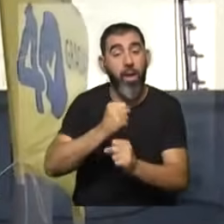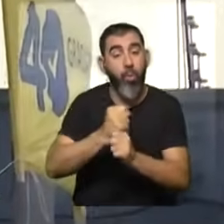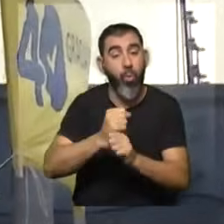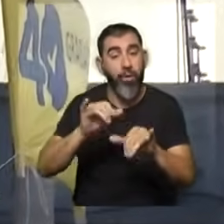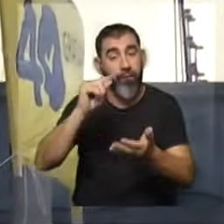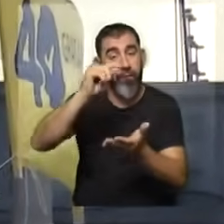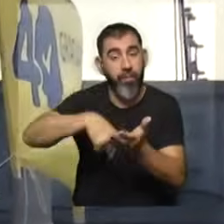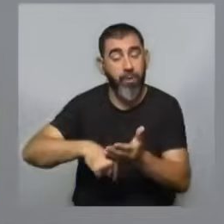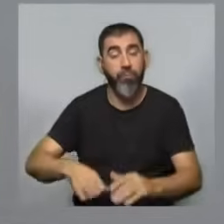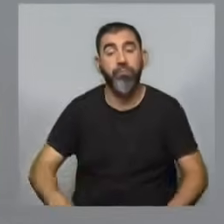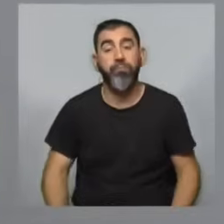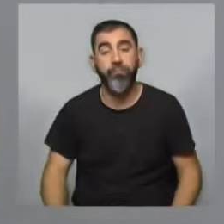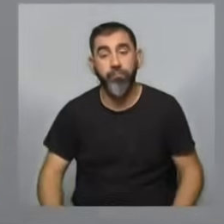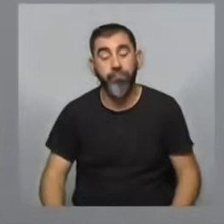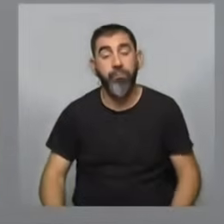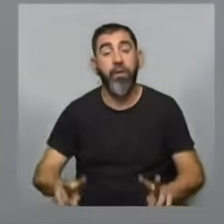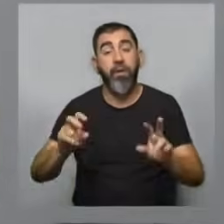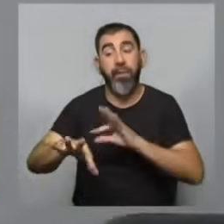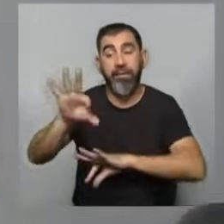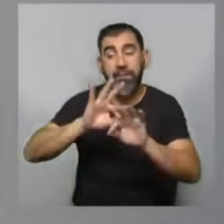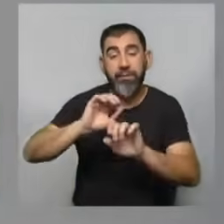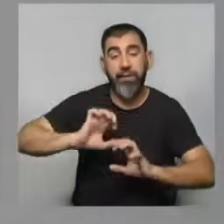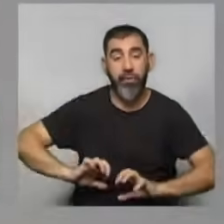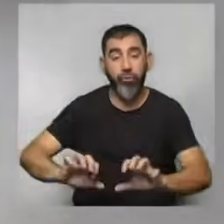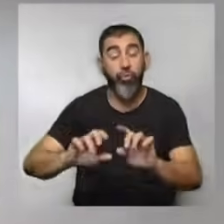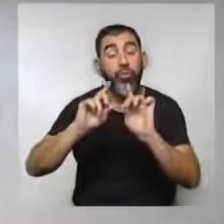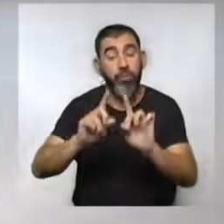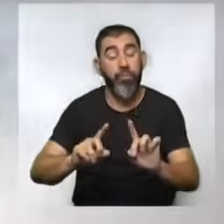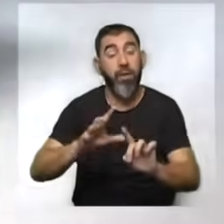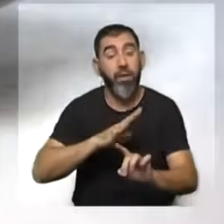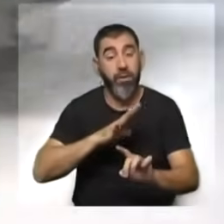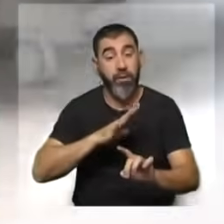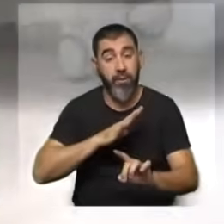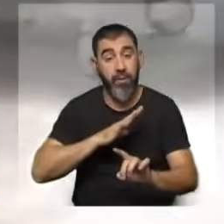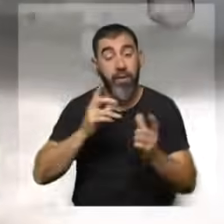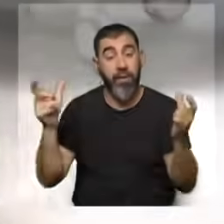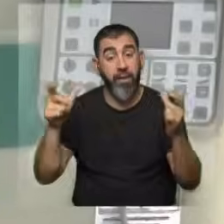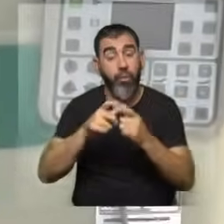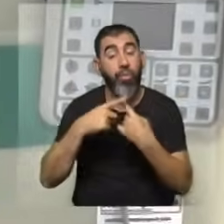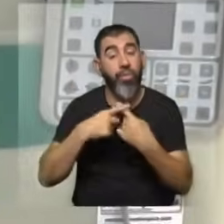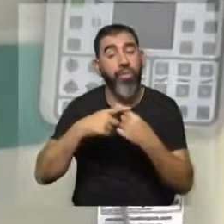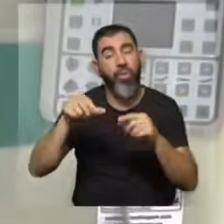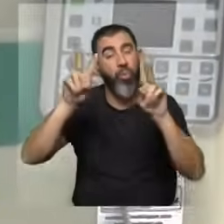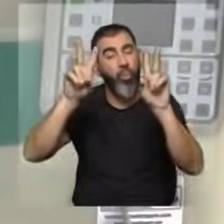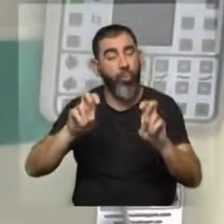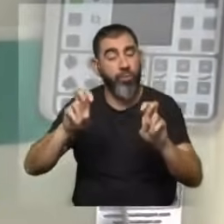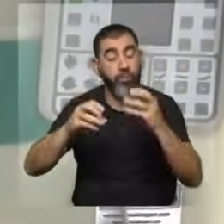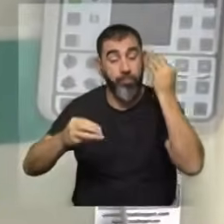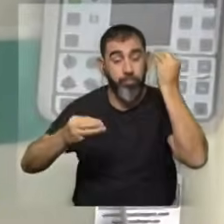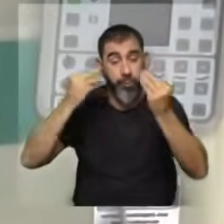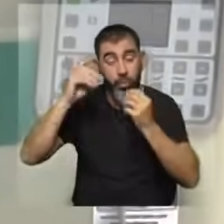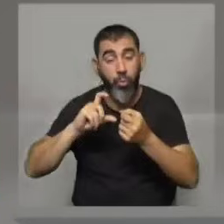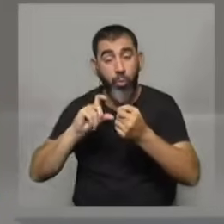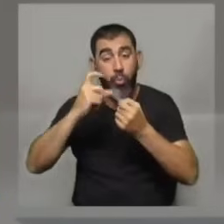ya firmados con Ace en materia de selección de personal pero Además está previsto que en la reunión se discutan otros temas que preocupan al